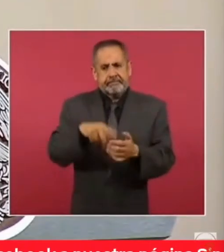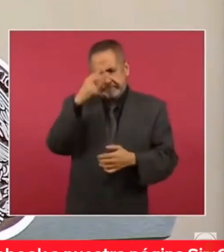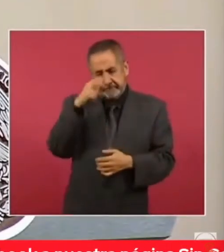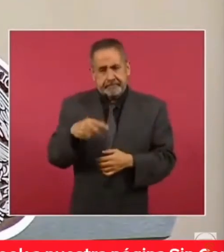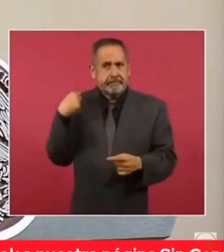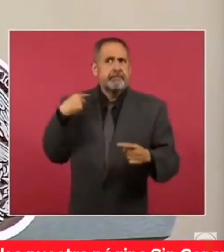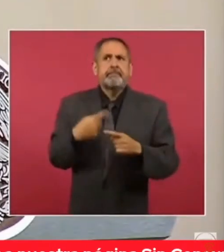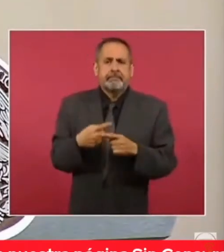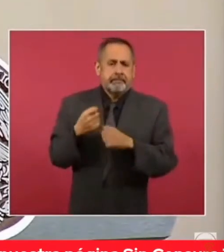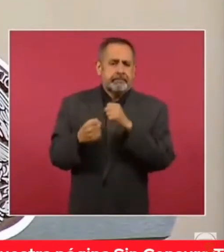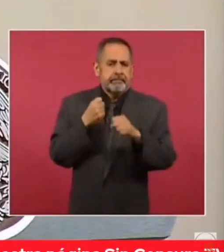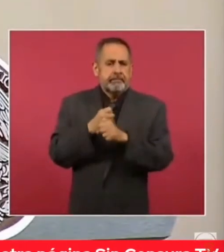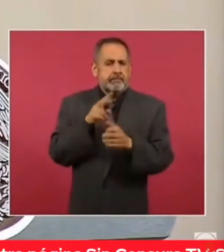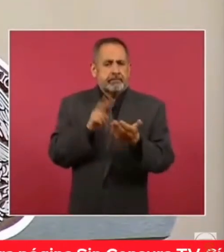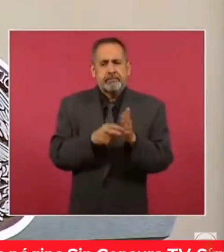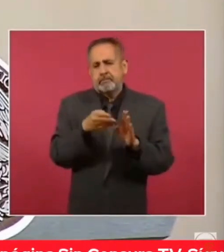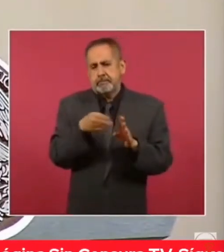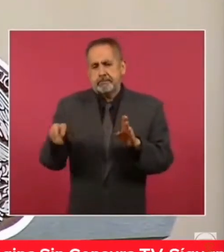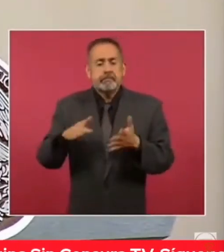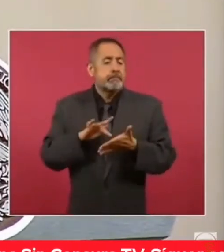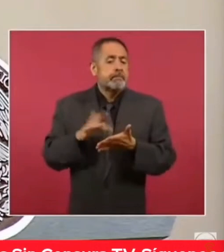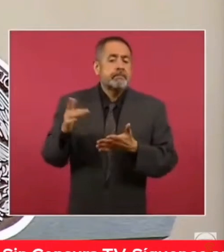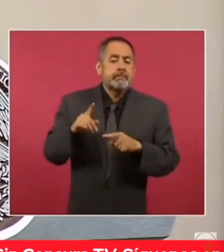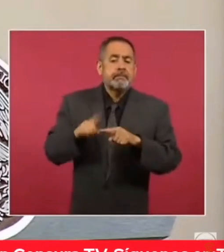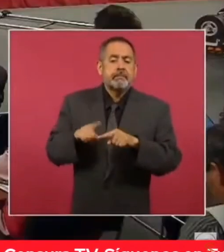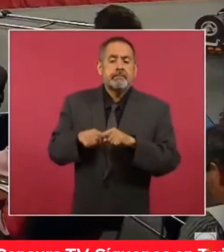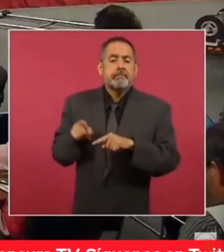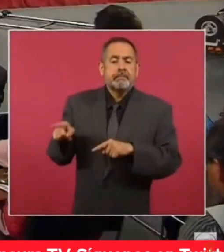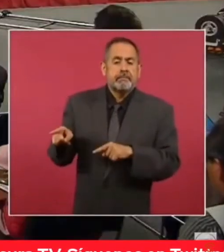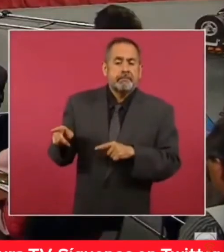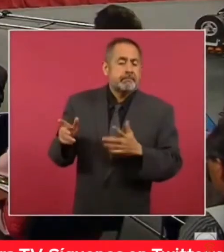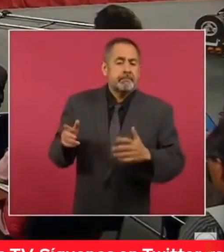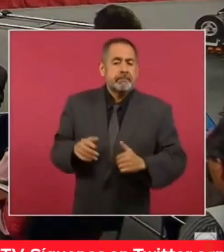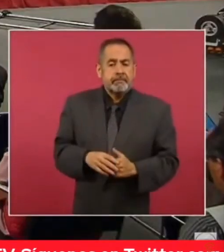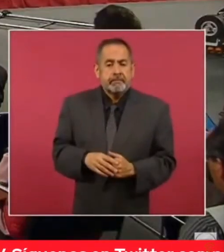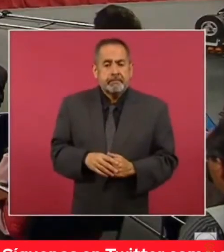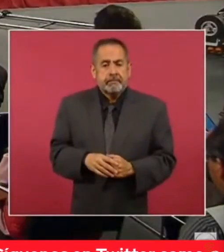XXI. Gracias al